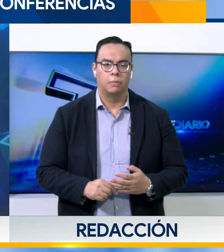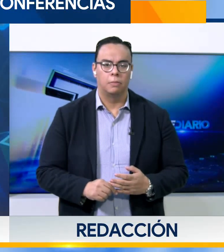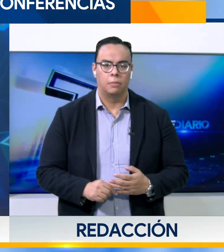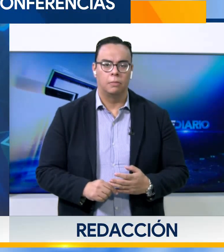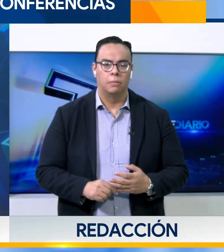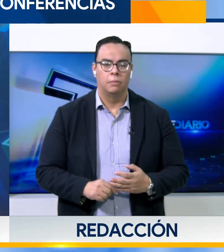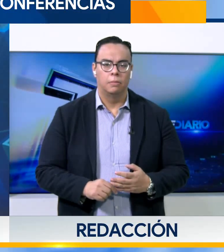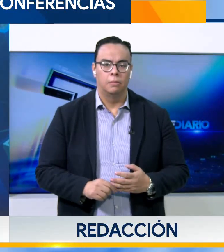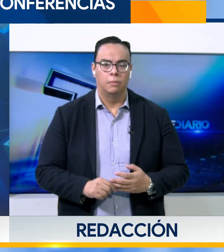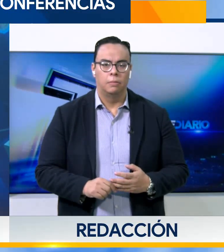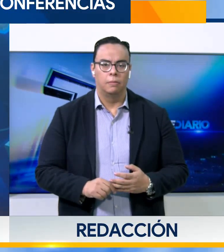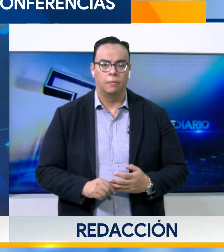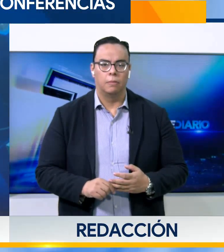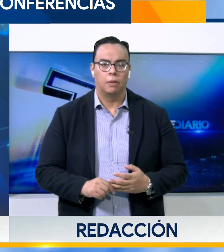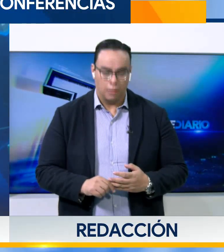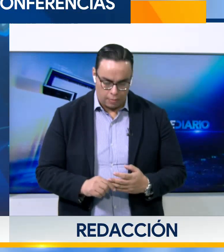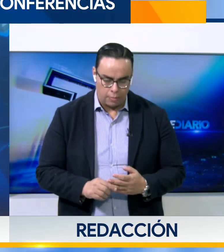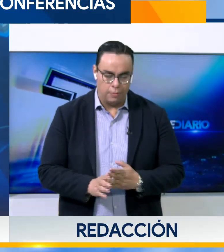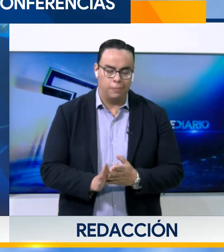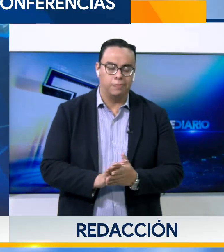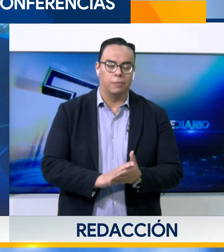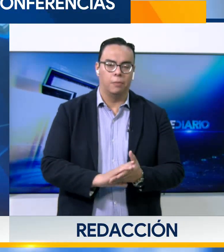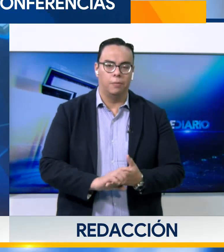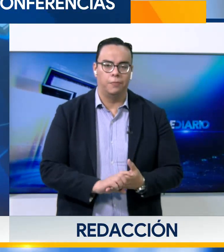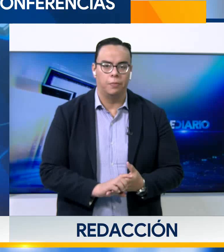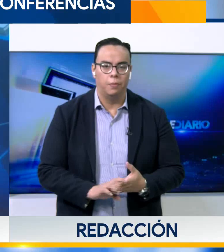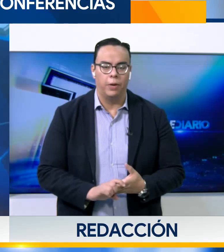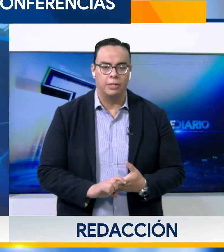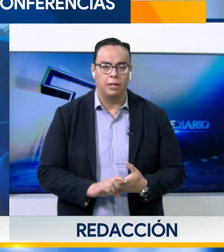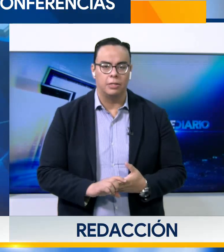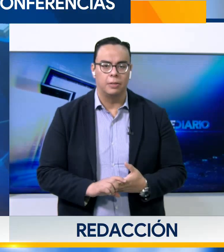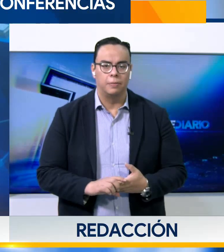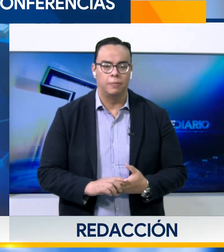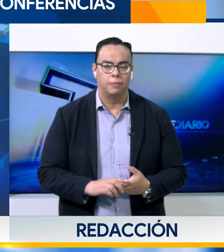luego entramos al aire. Gracias, compañero Luis García. Buenas Vámonos tardes. Con la vacunación.